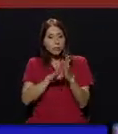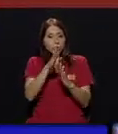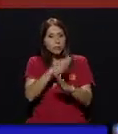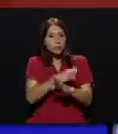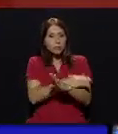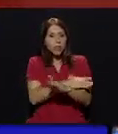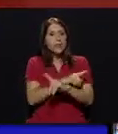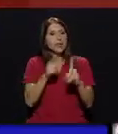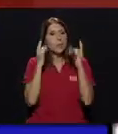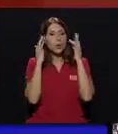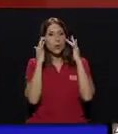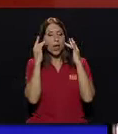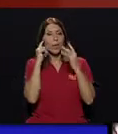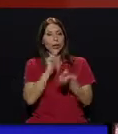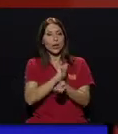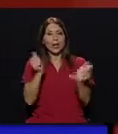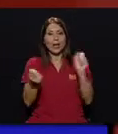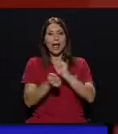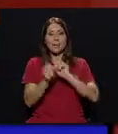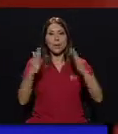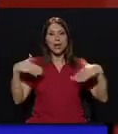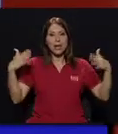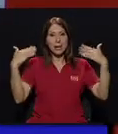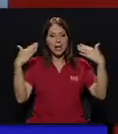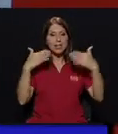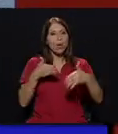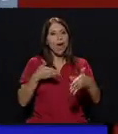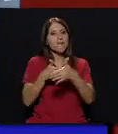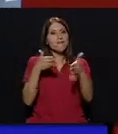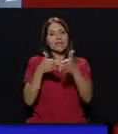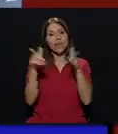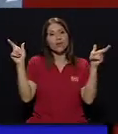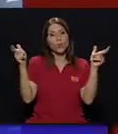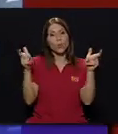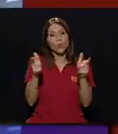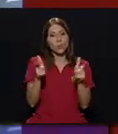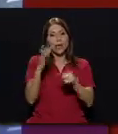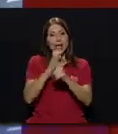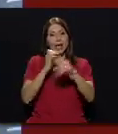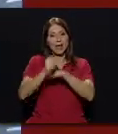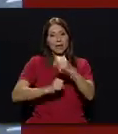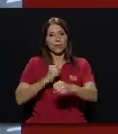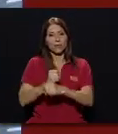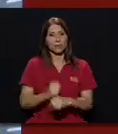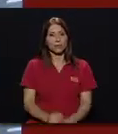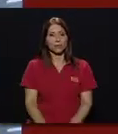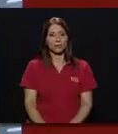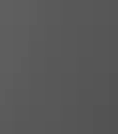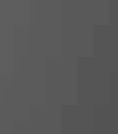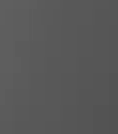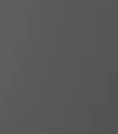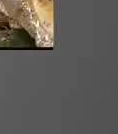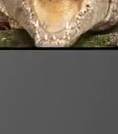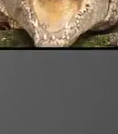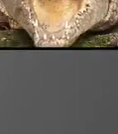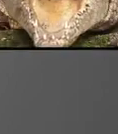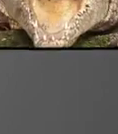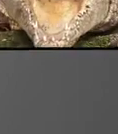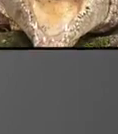está preocupado porque considera que el cambio climático está afectando la cantidad de miel que se está produciendo anualmente.